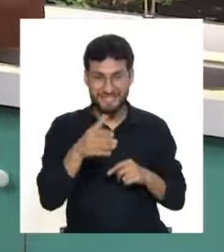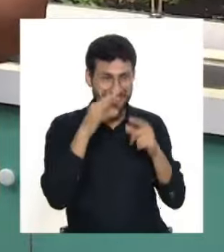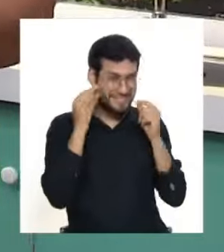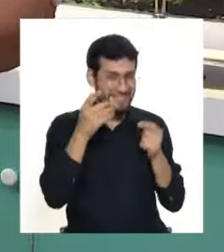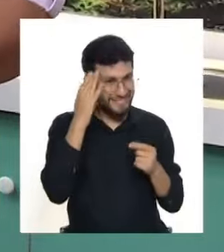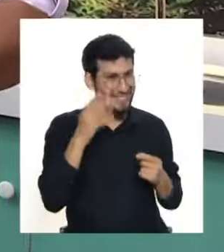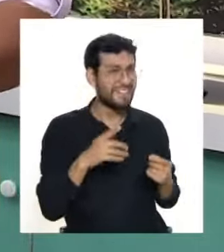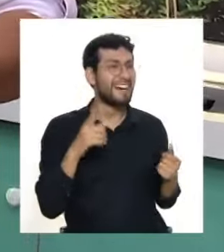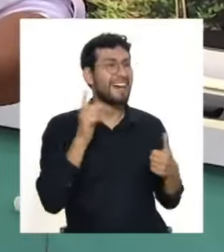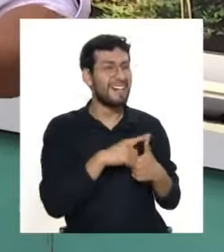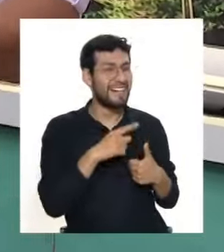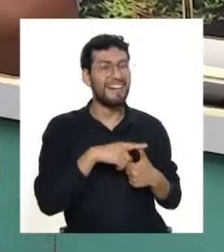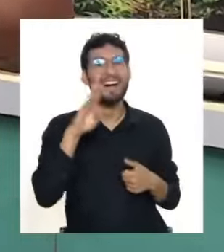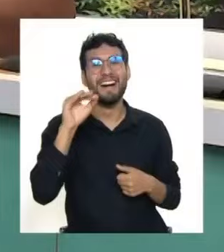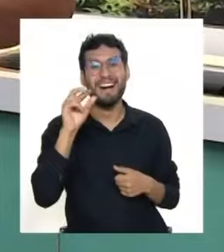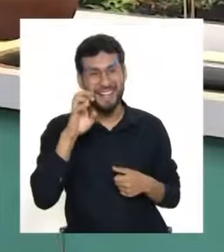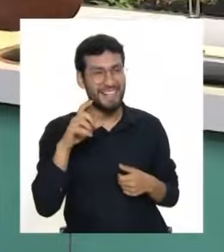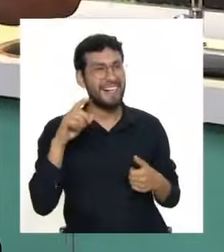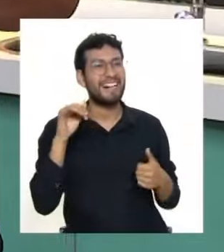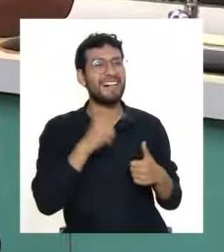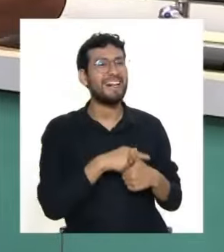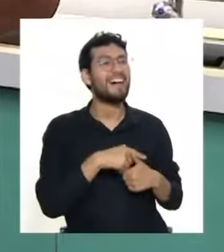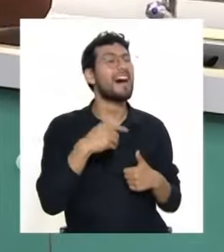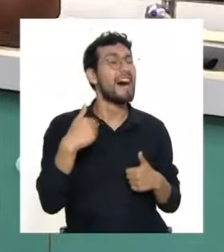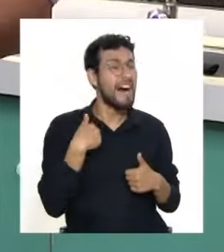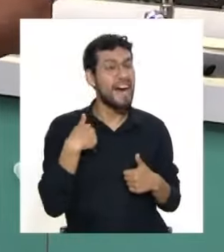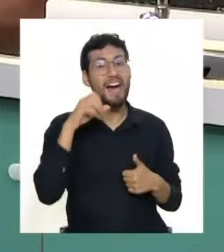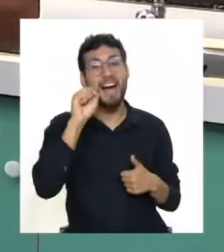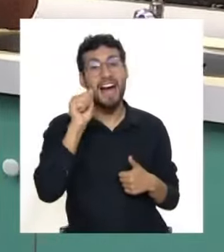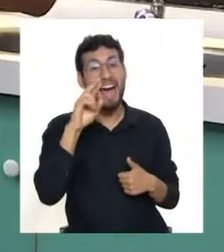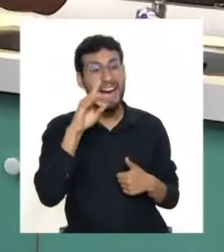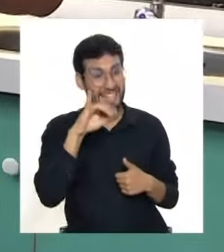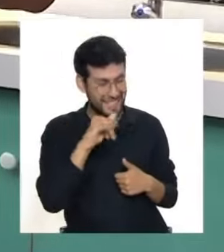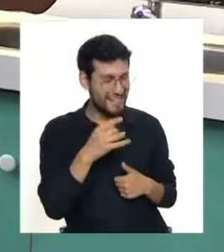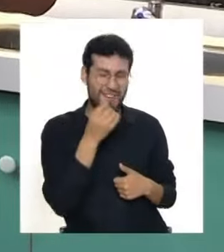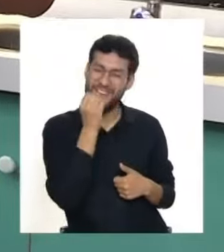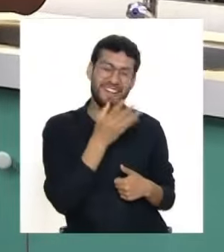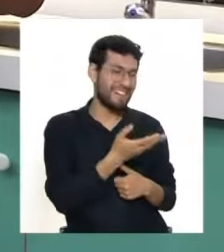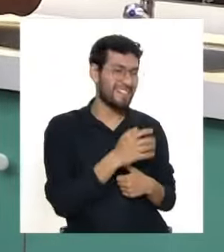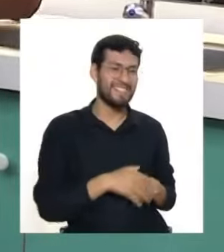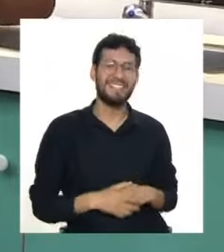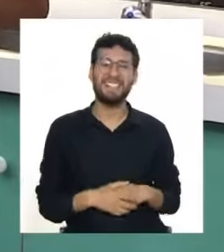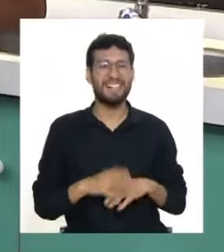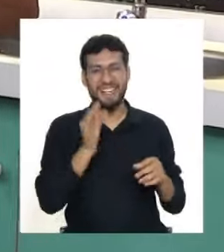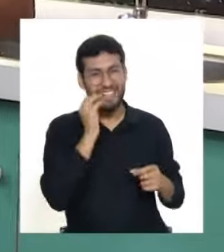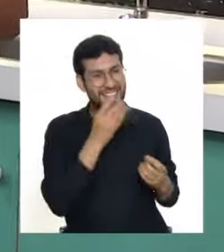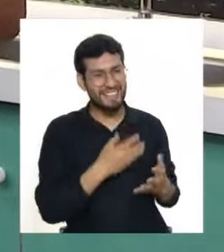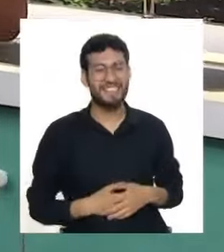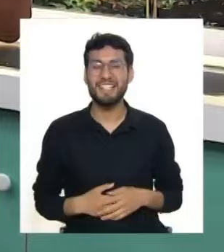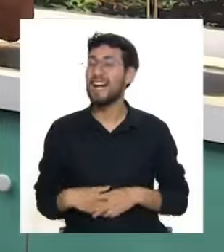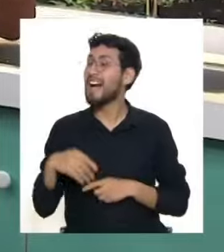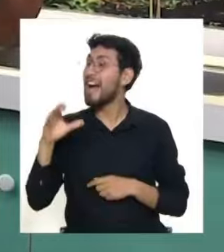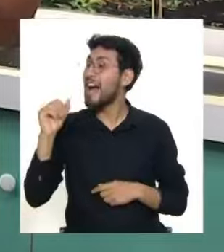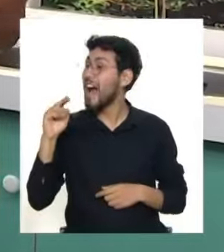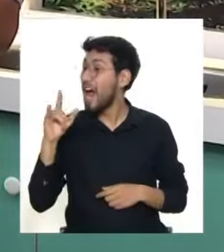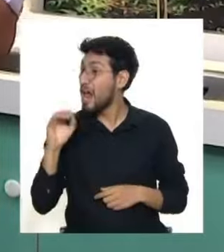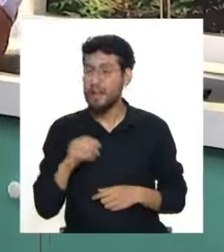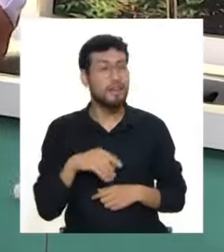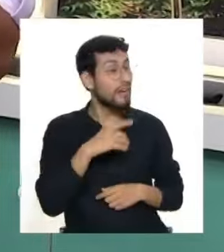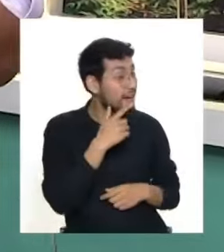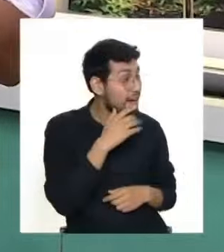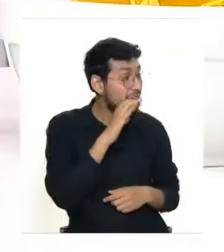tíos. De bagre. De bagre. De ahí tengo de sardina, lo más rico, ñaño. Ah, ya. Lo más rico de sardina. De canero, sardina. ¿No hay?